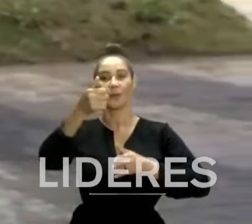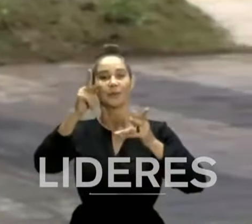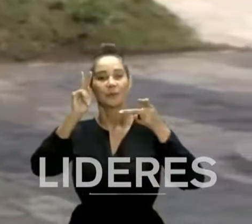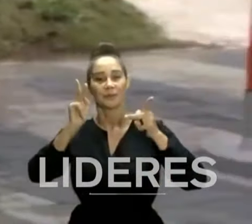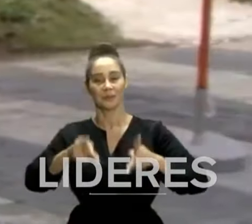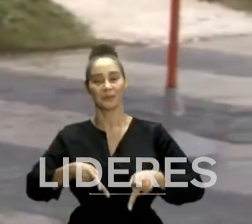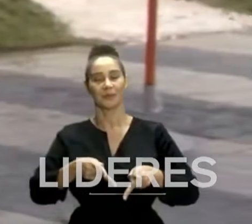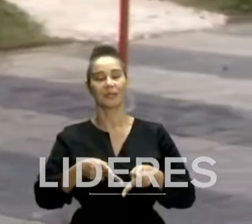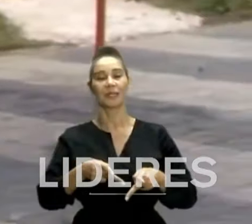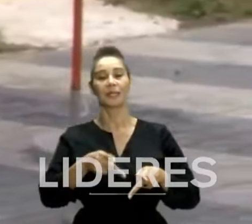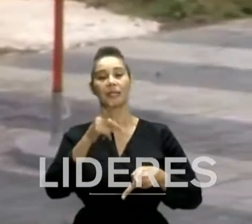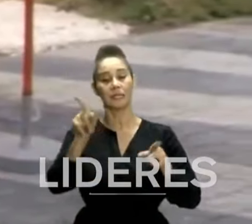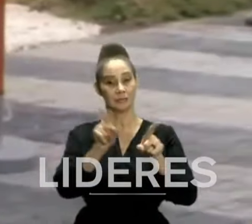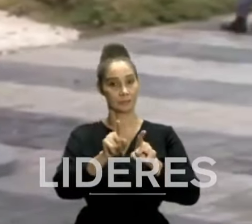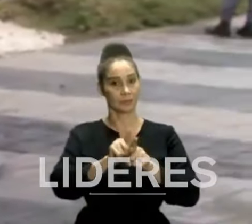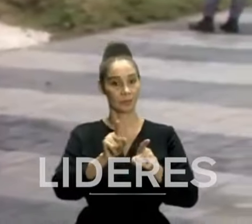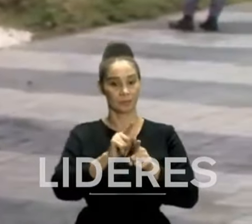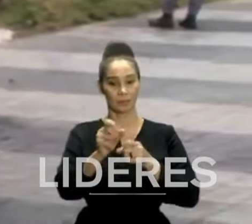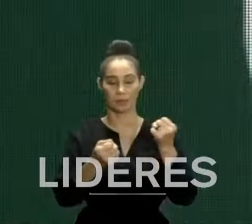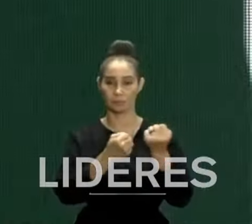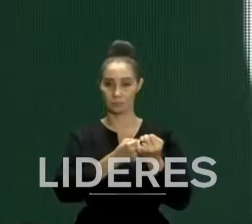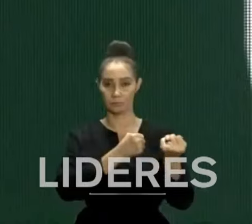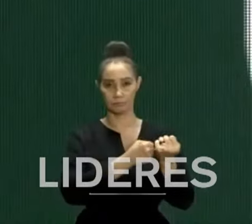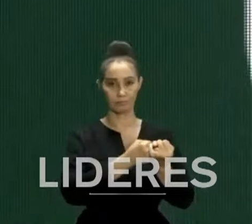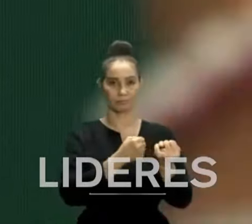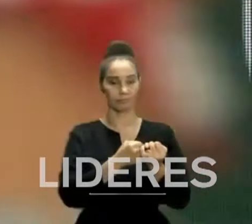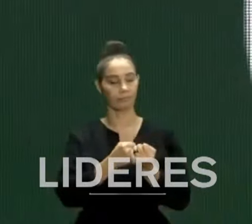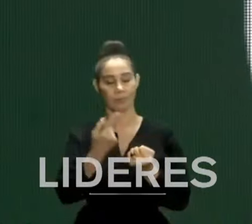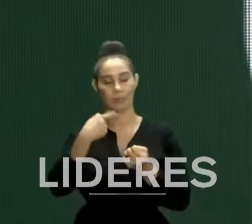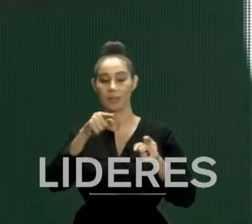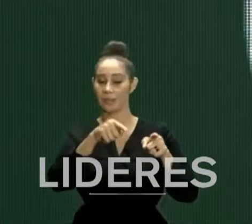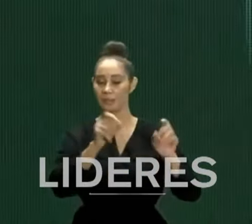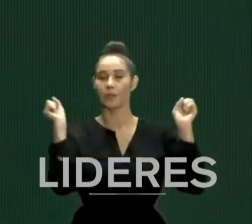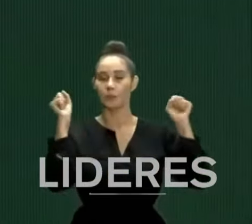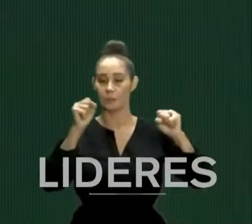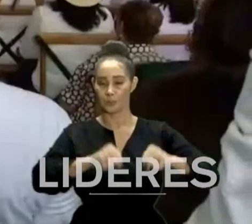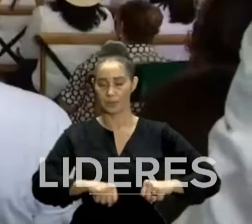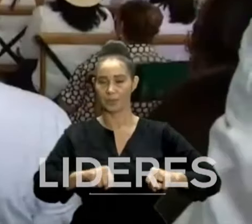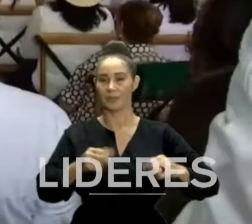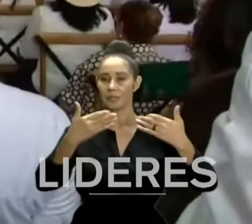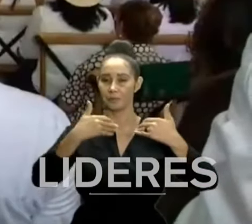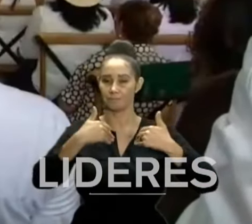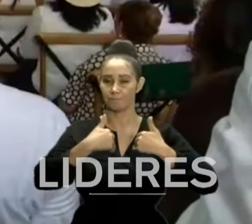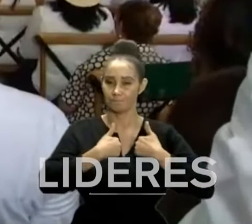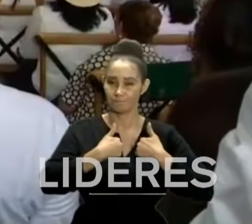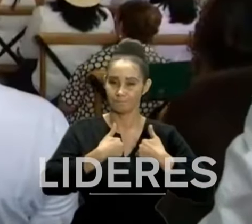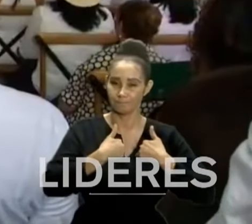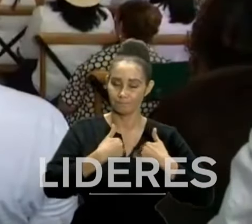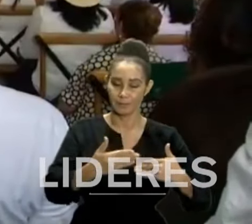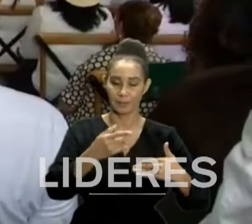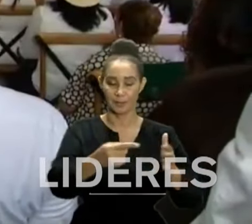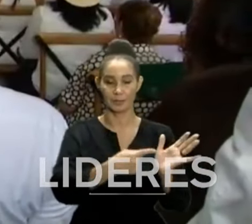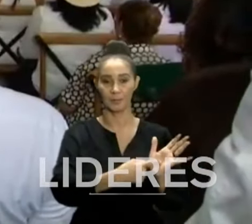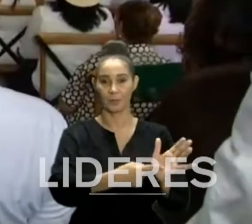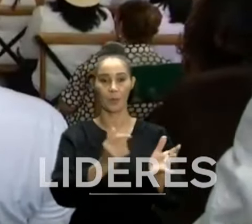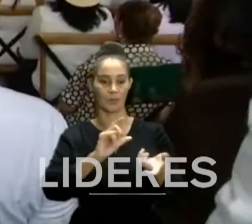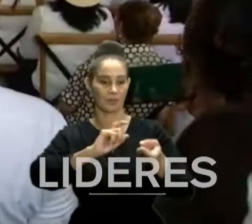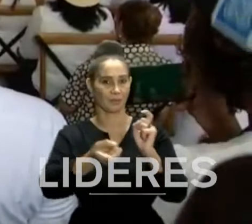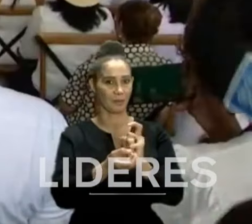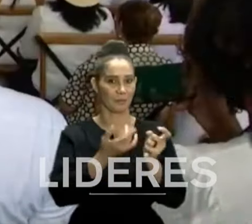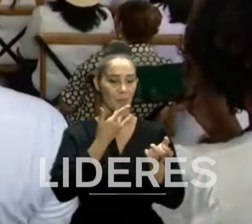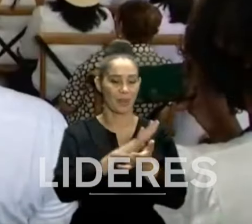personas que se han hecho presente para que esto sea y tenga esta presentación que